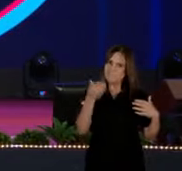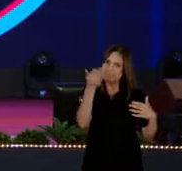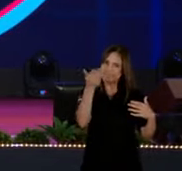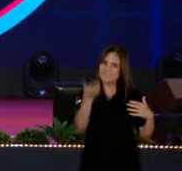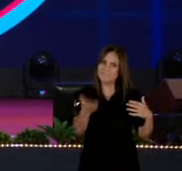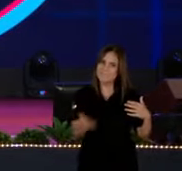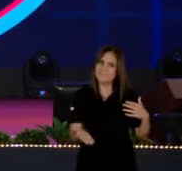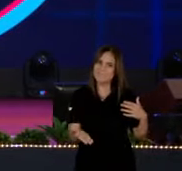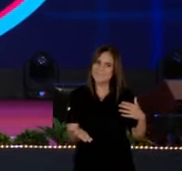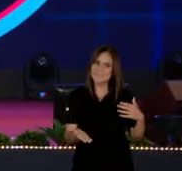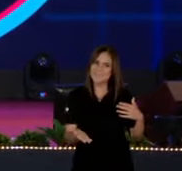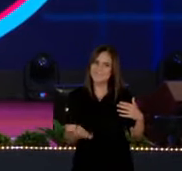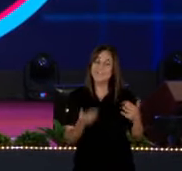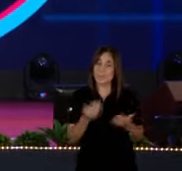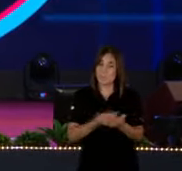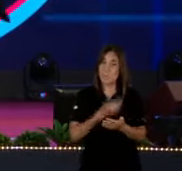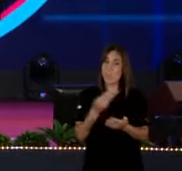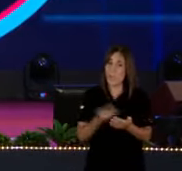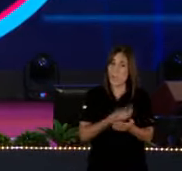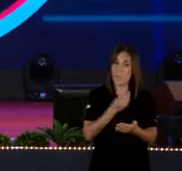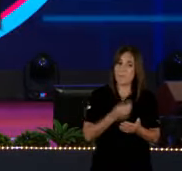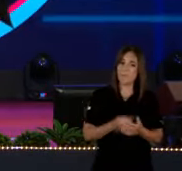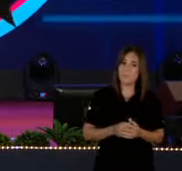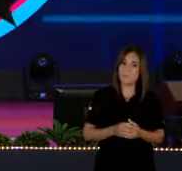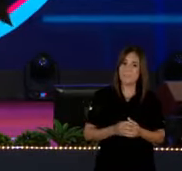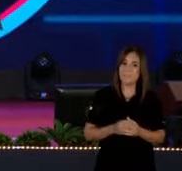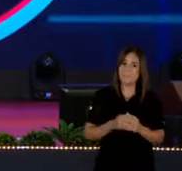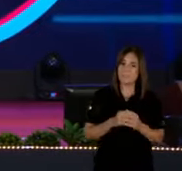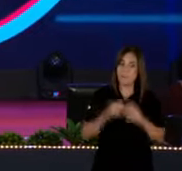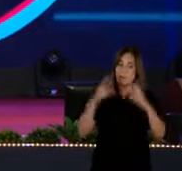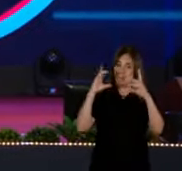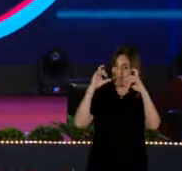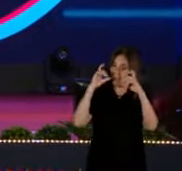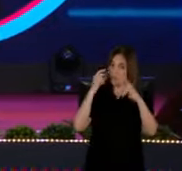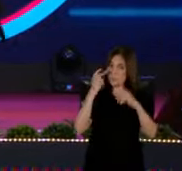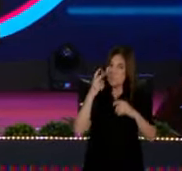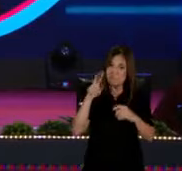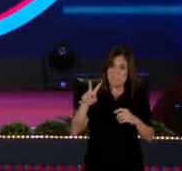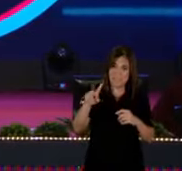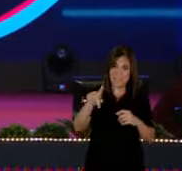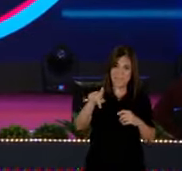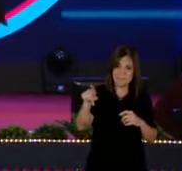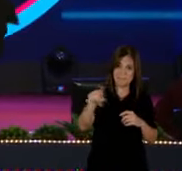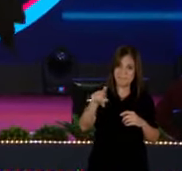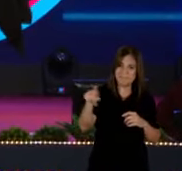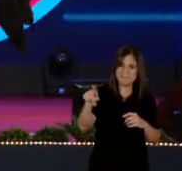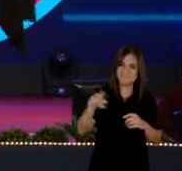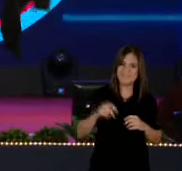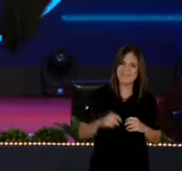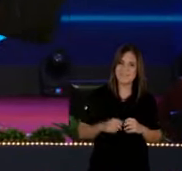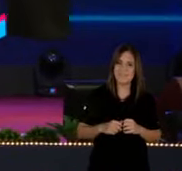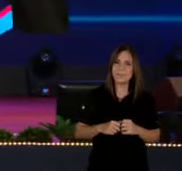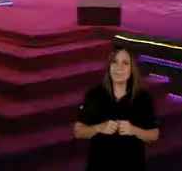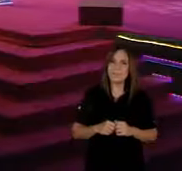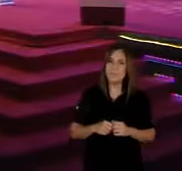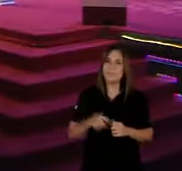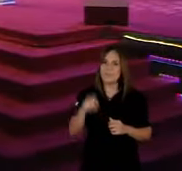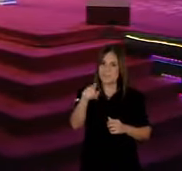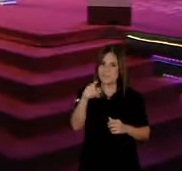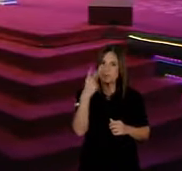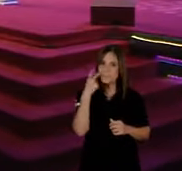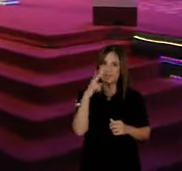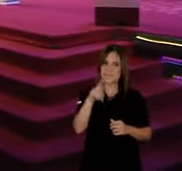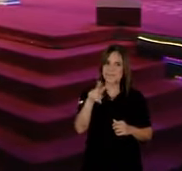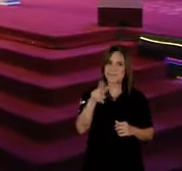pan. Las fotos por ahí, mire eso, mire. Se formó la tángana, alaba. Así que